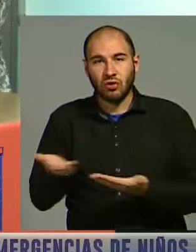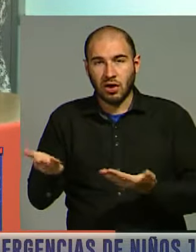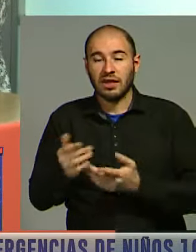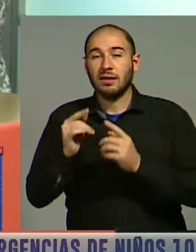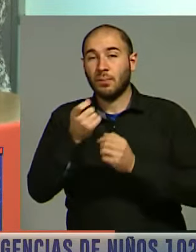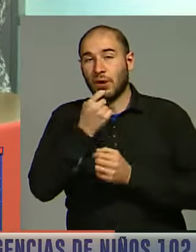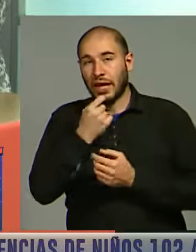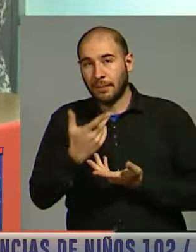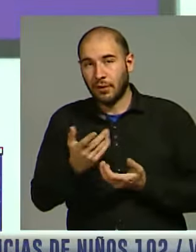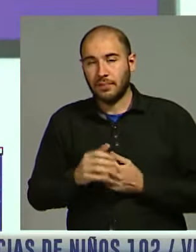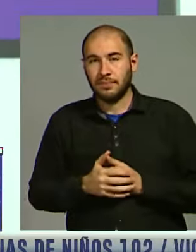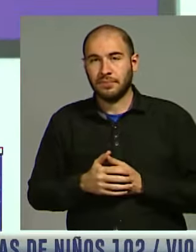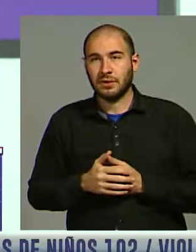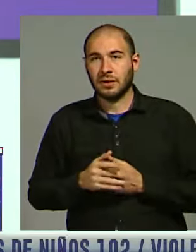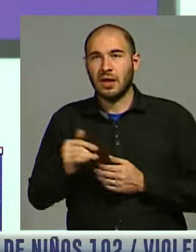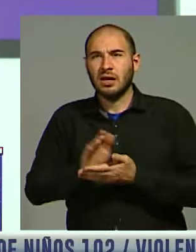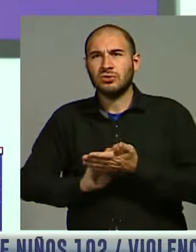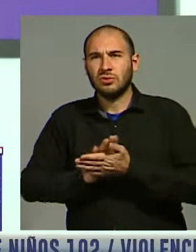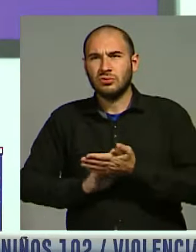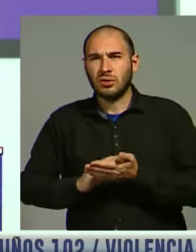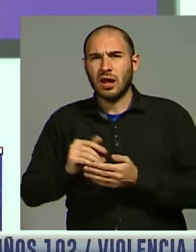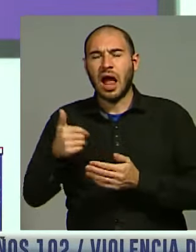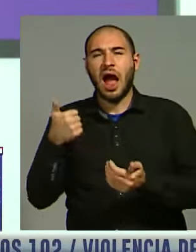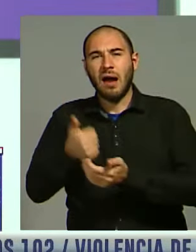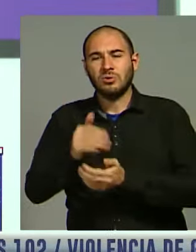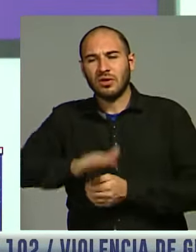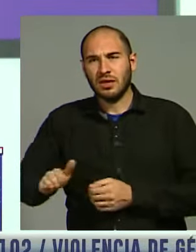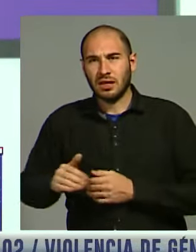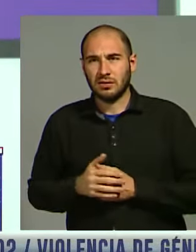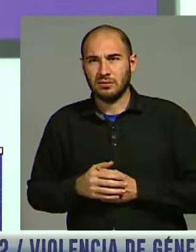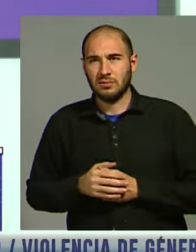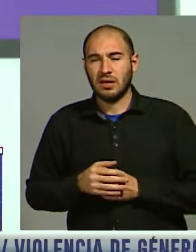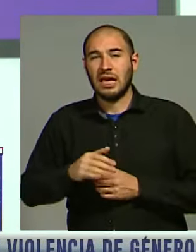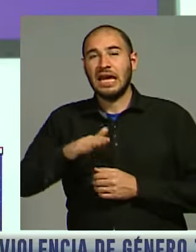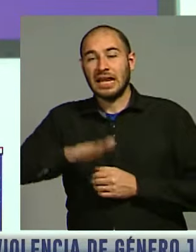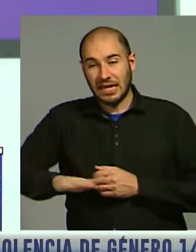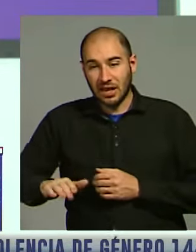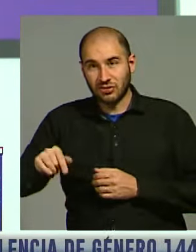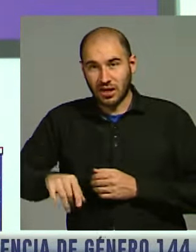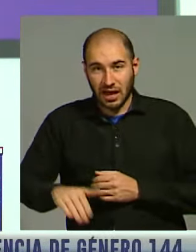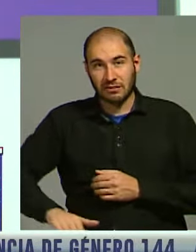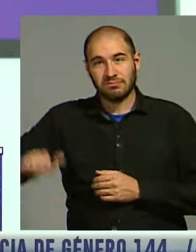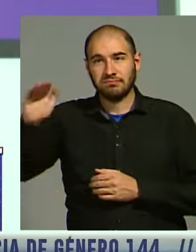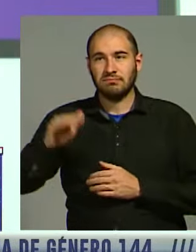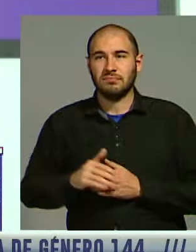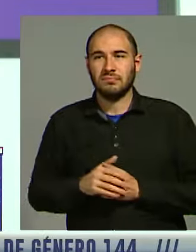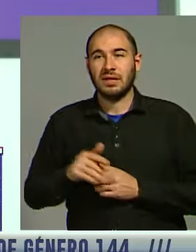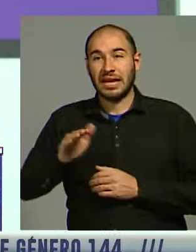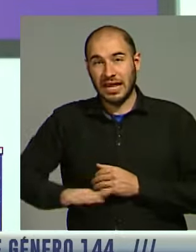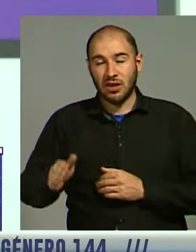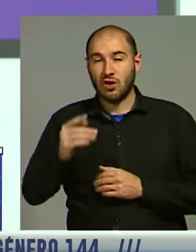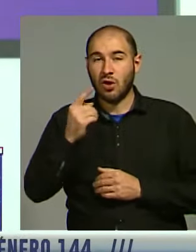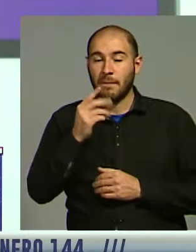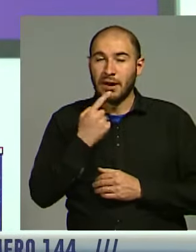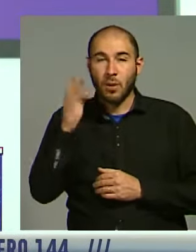que, por ejemplo, serían un paliativo para el flagelo del abuso sexual infantil. Claro. Si los niños desde pequeños tuviesen, los niños y las